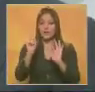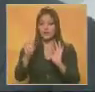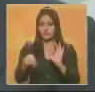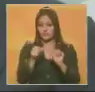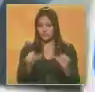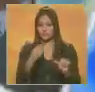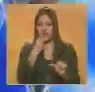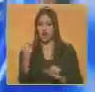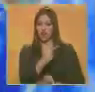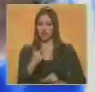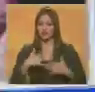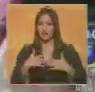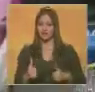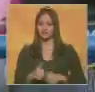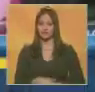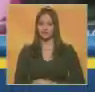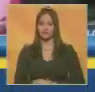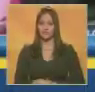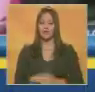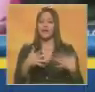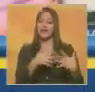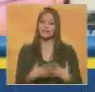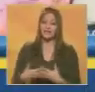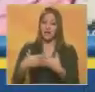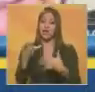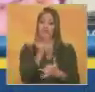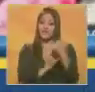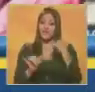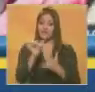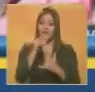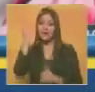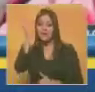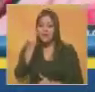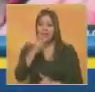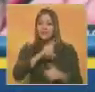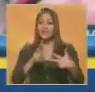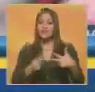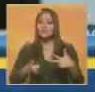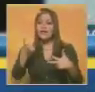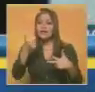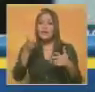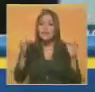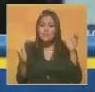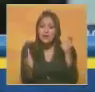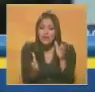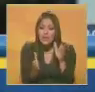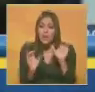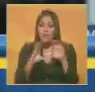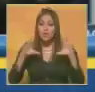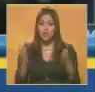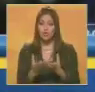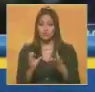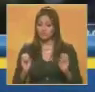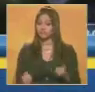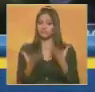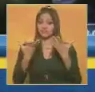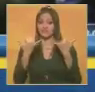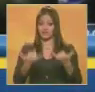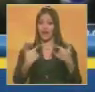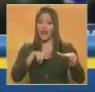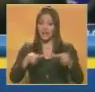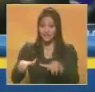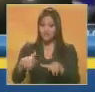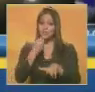estables. En Estados Unidos, el bebé que se cree es el tercero más pequeño del mundo en sobrevivir fue dado de alta en el Hospital